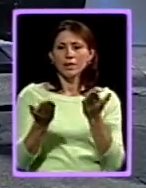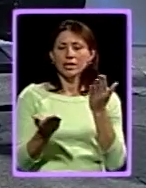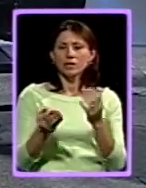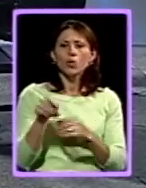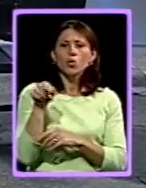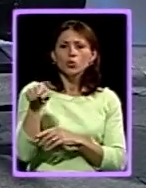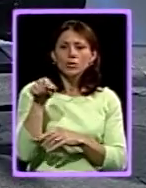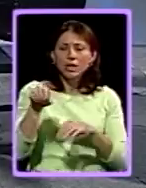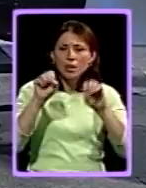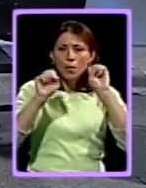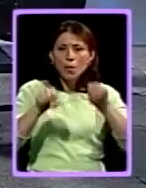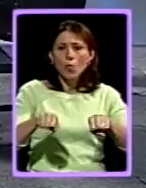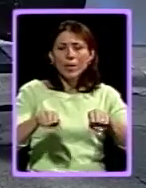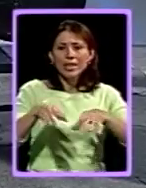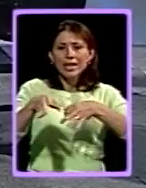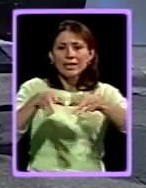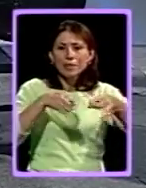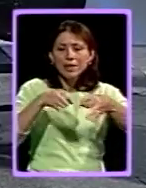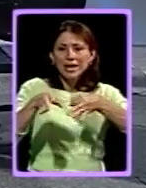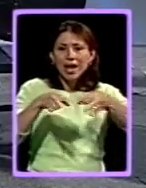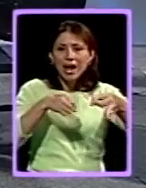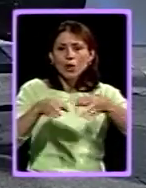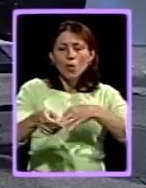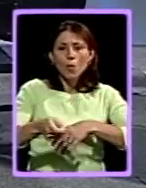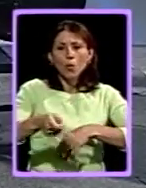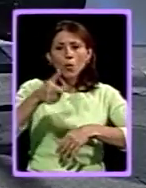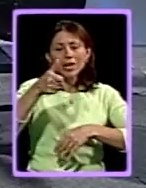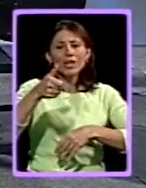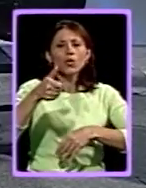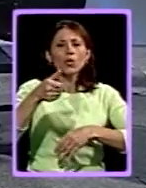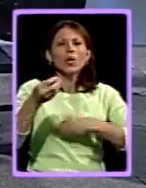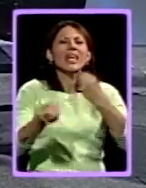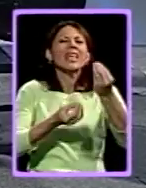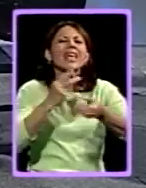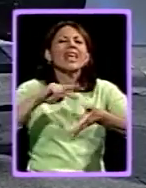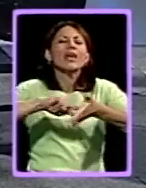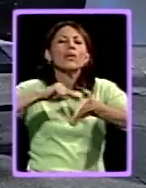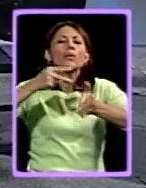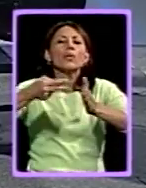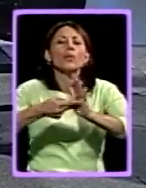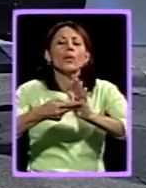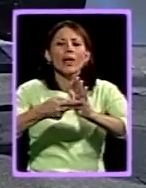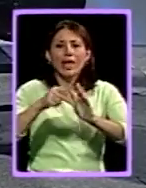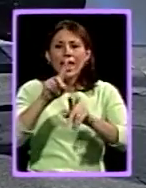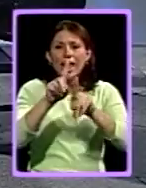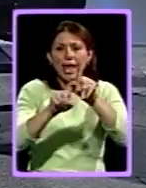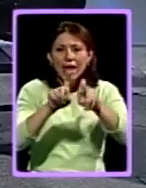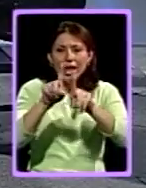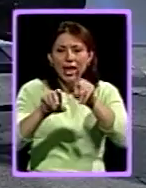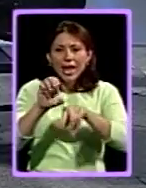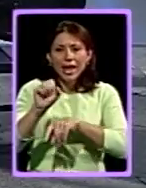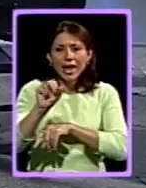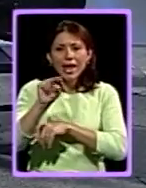nos explica un poquito, en unos 2 o 3 minutos, ¿qué es una encuesta? Porque alguna gente podría,